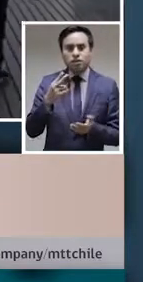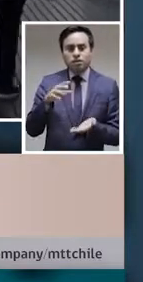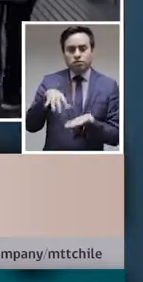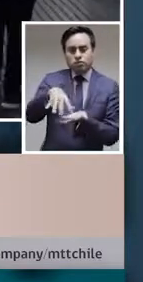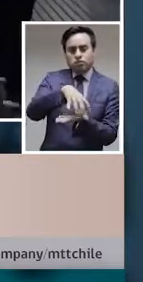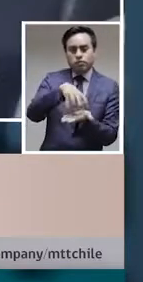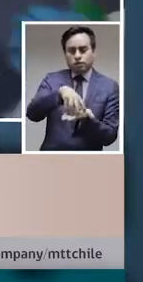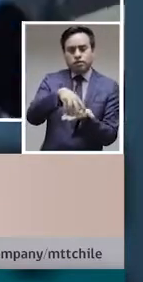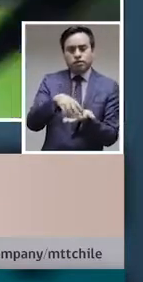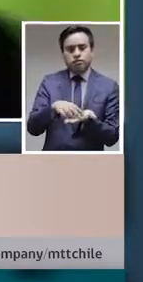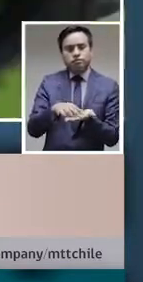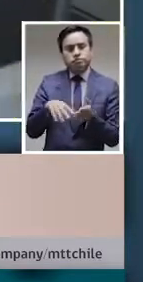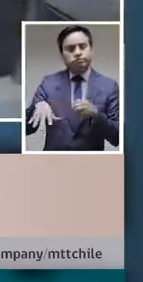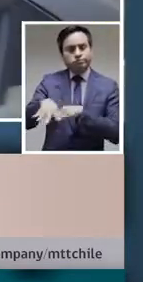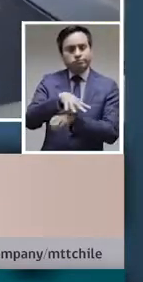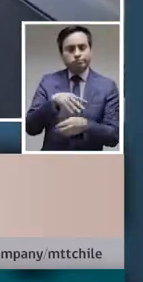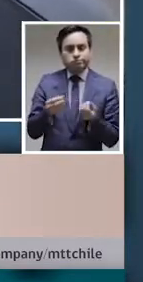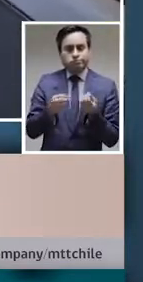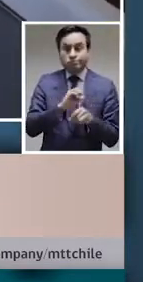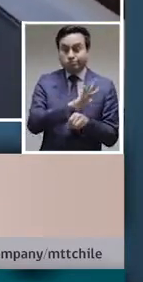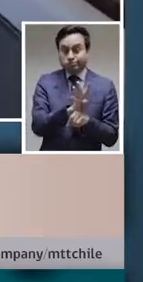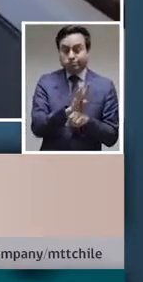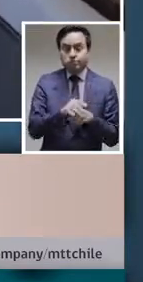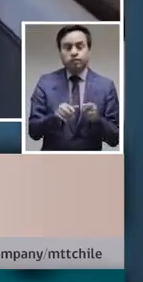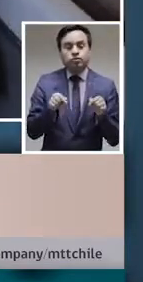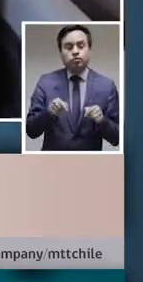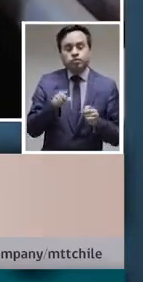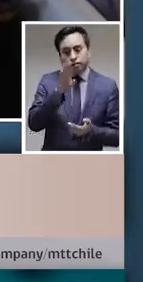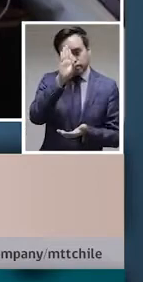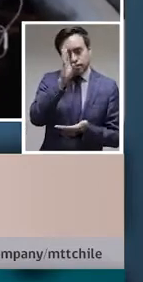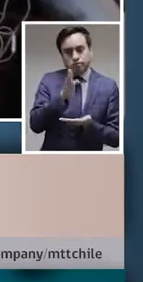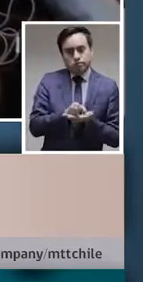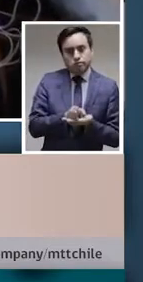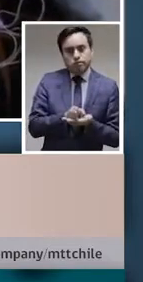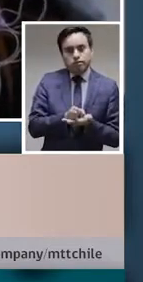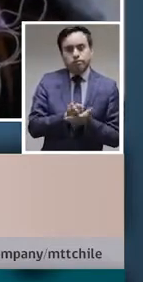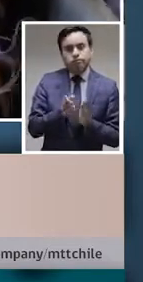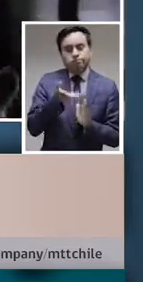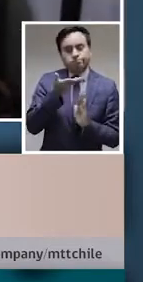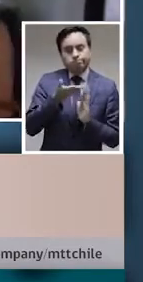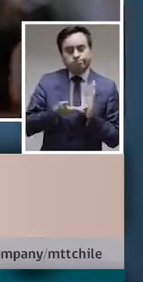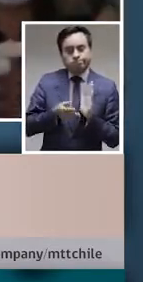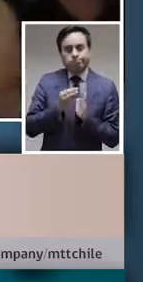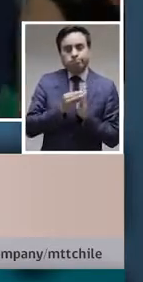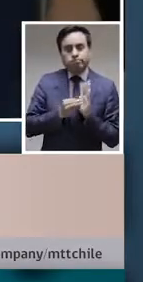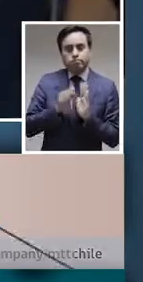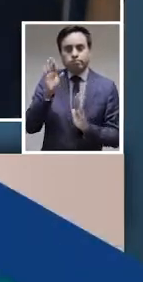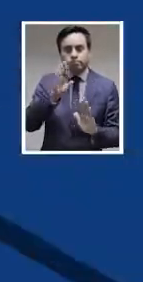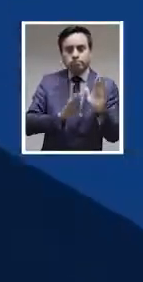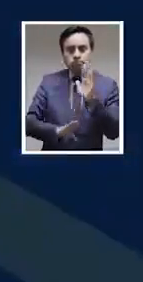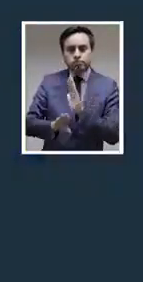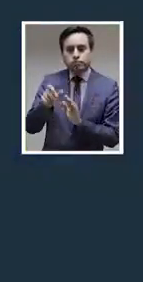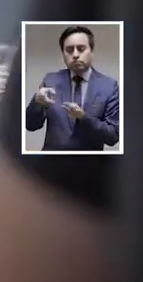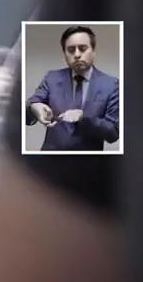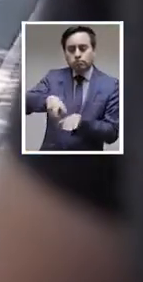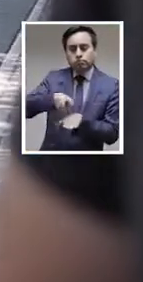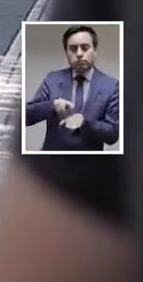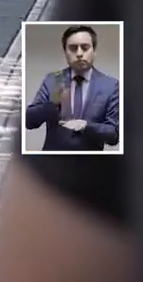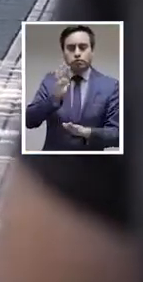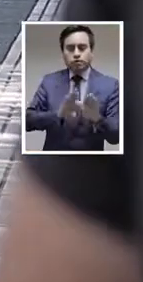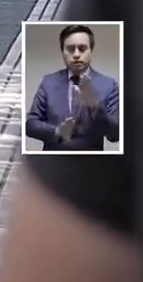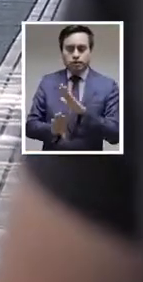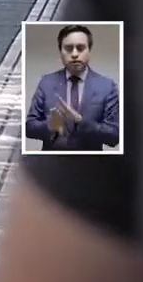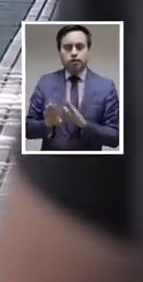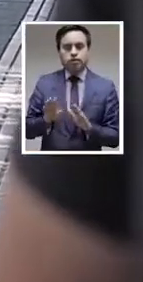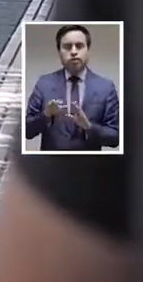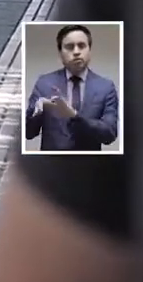este contexto. Hemos tomado decisiones que apuntan a proteger a los pasajeros. La